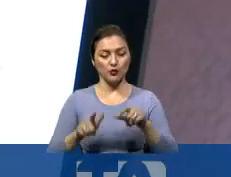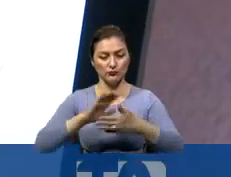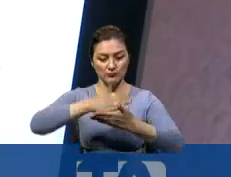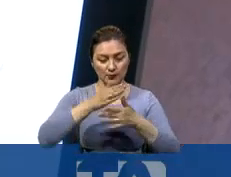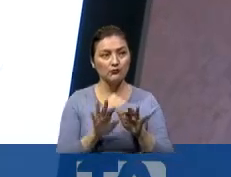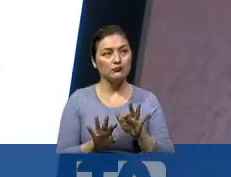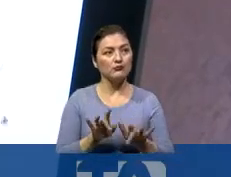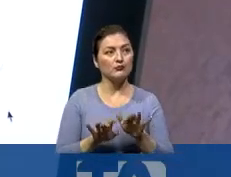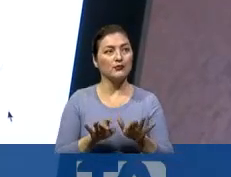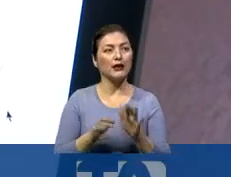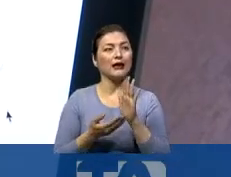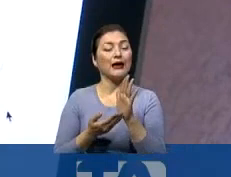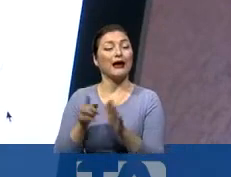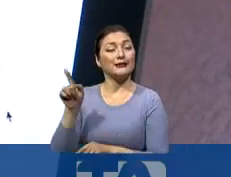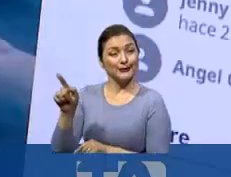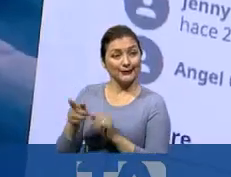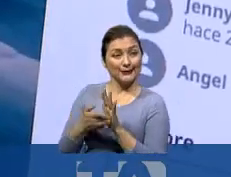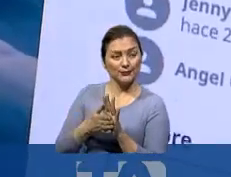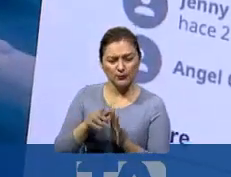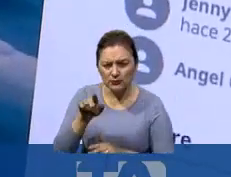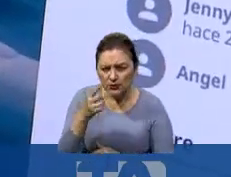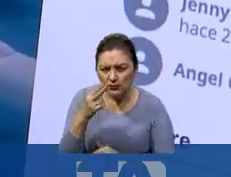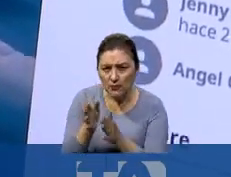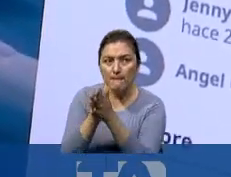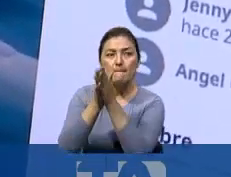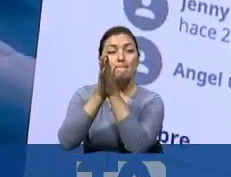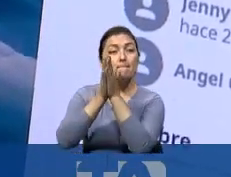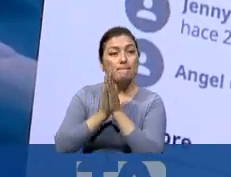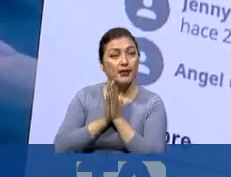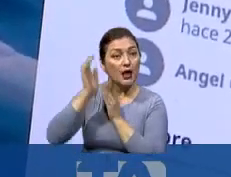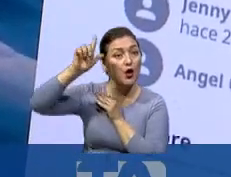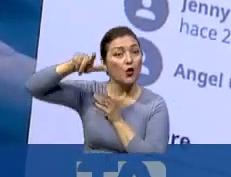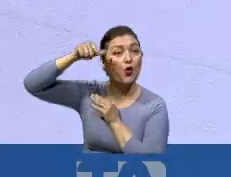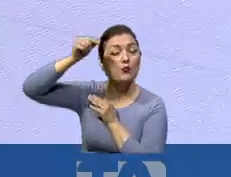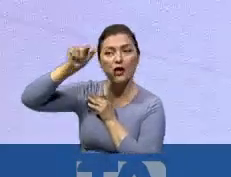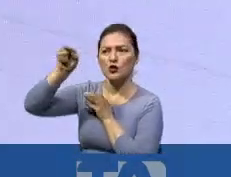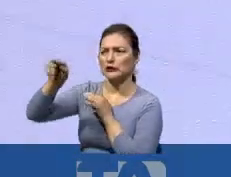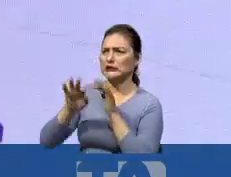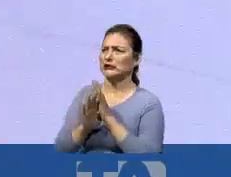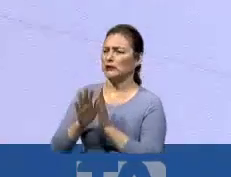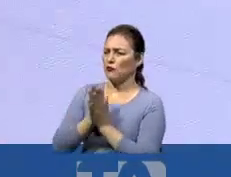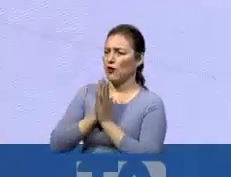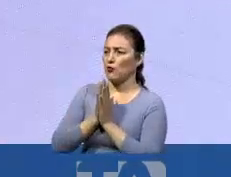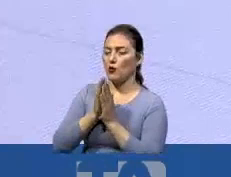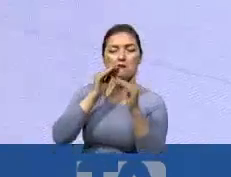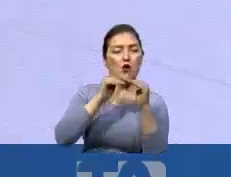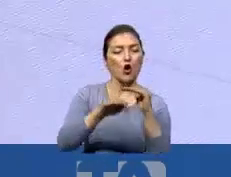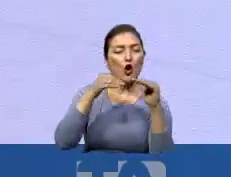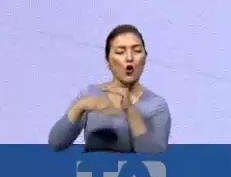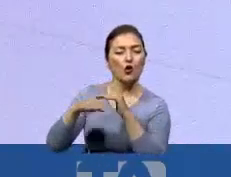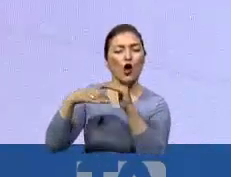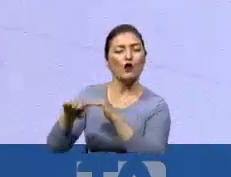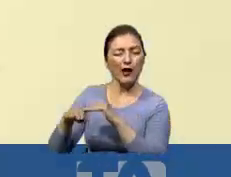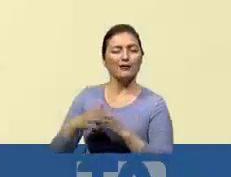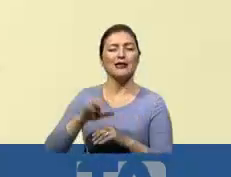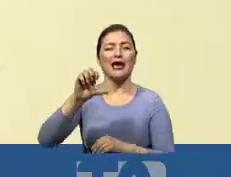por hacer activismo digital como por ejemplo realizar peticiones a los gobiernos de turno y una de las páginas más utilizadas es change